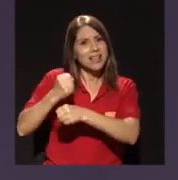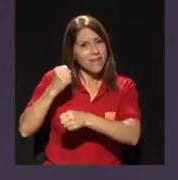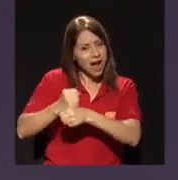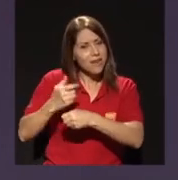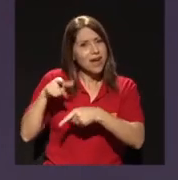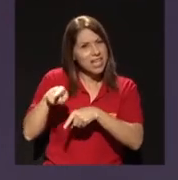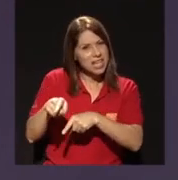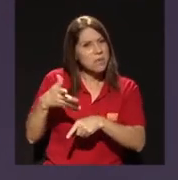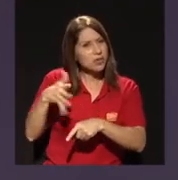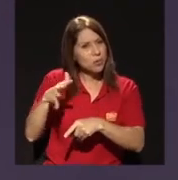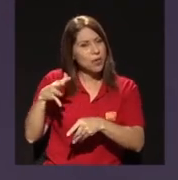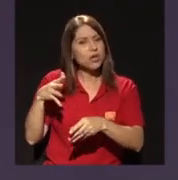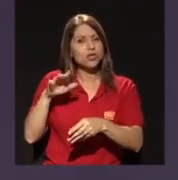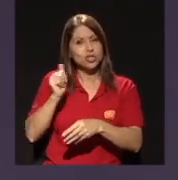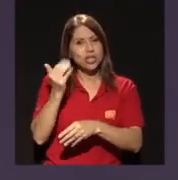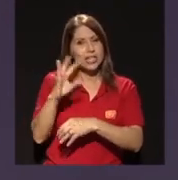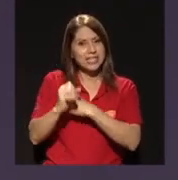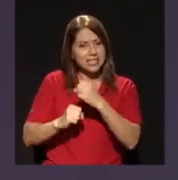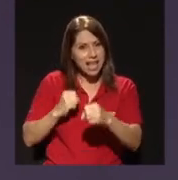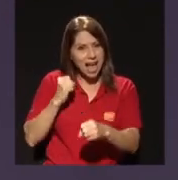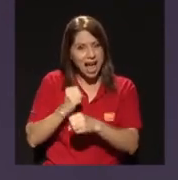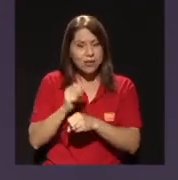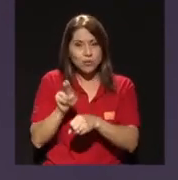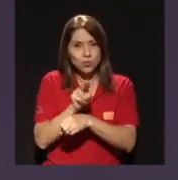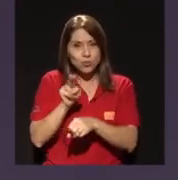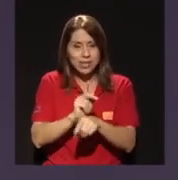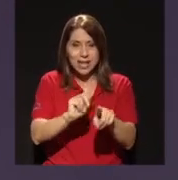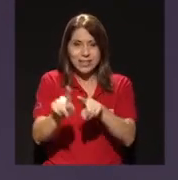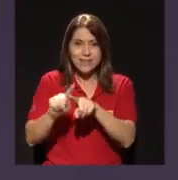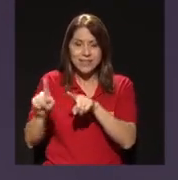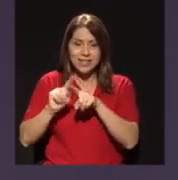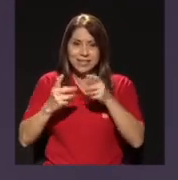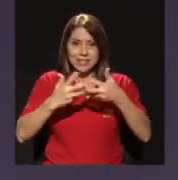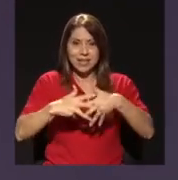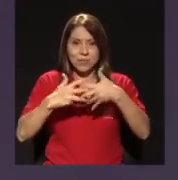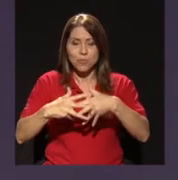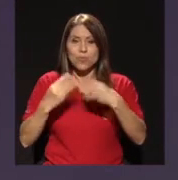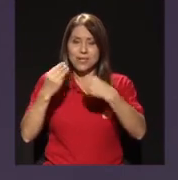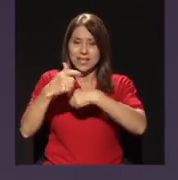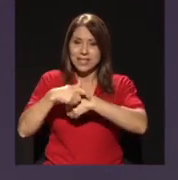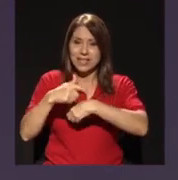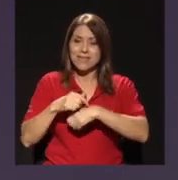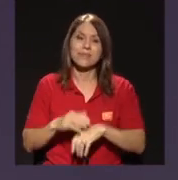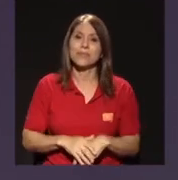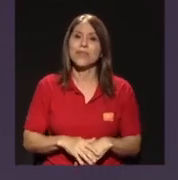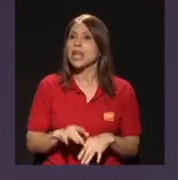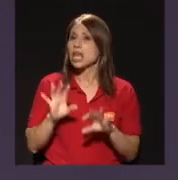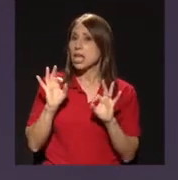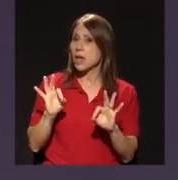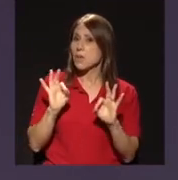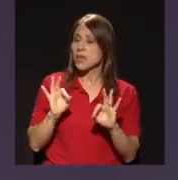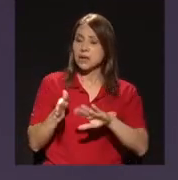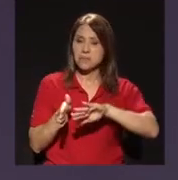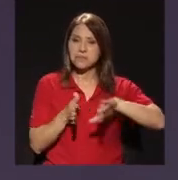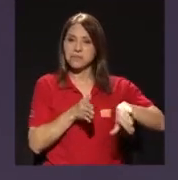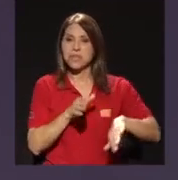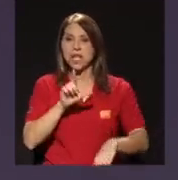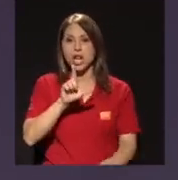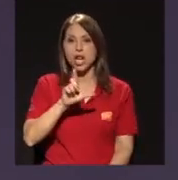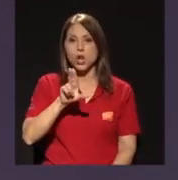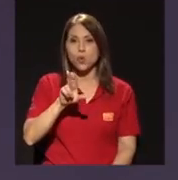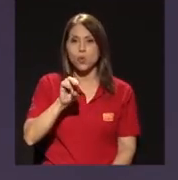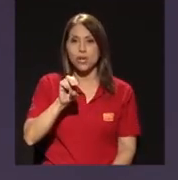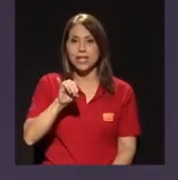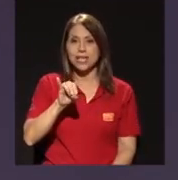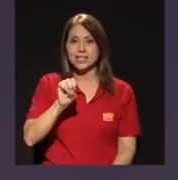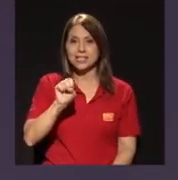años de operar esa clase de equipos. Eso es hace bastante tiempo. Qué bien, qué interesante. Uh-huh. ¿Y Luisa? Bueno, Luisa también. Luisa